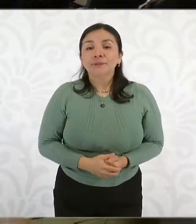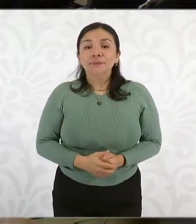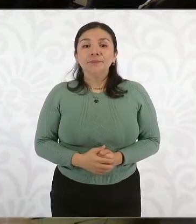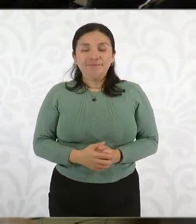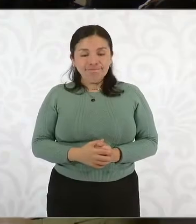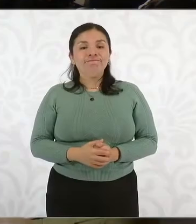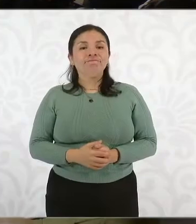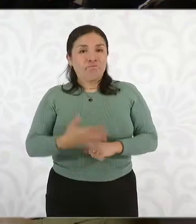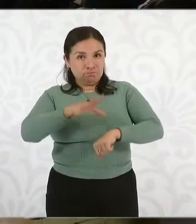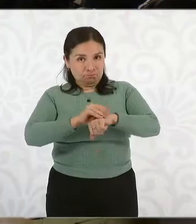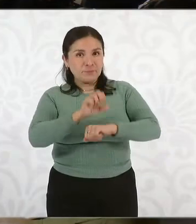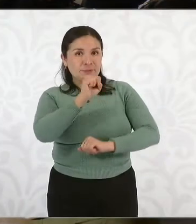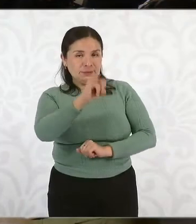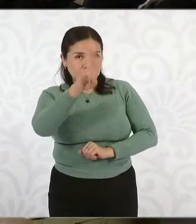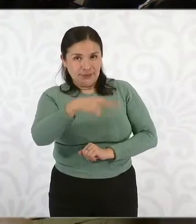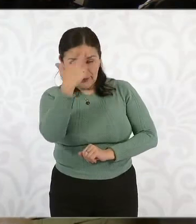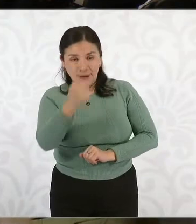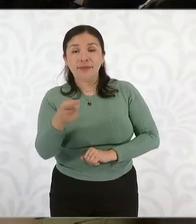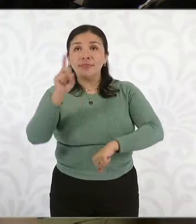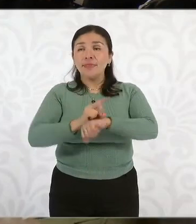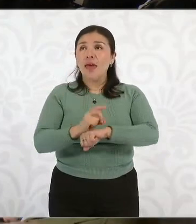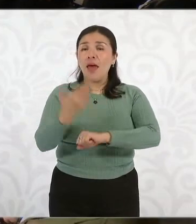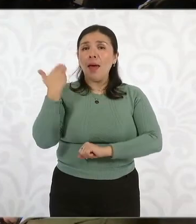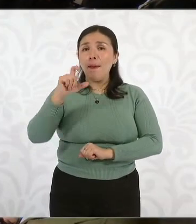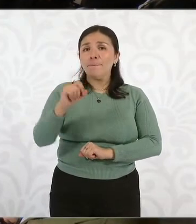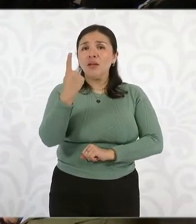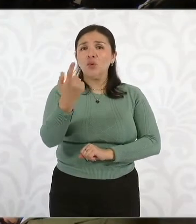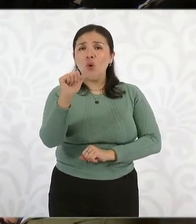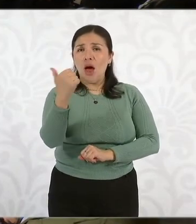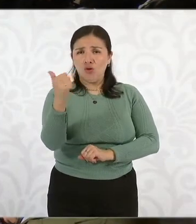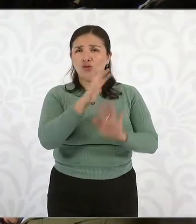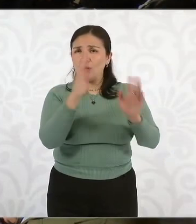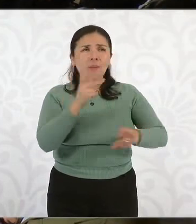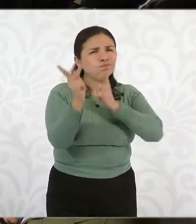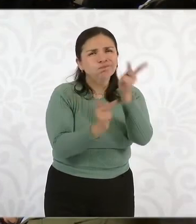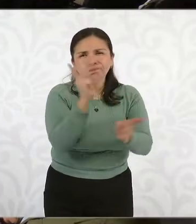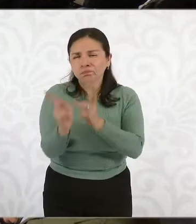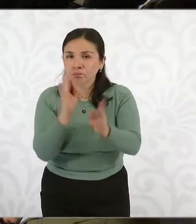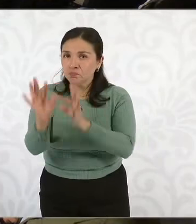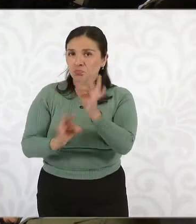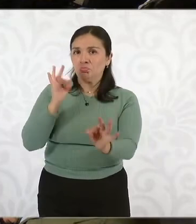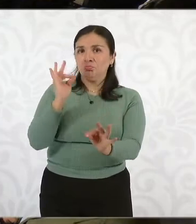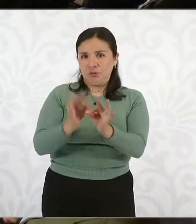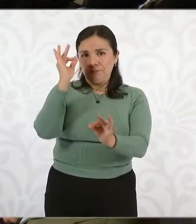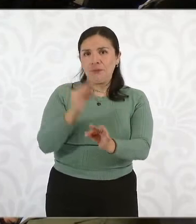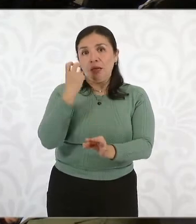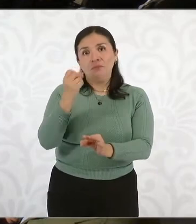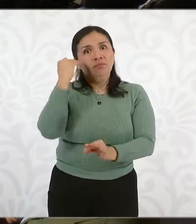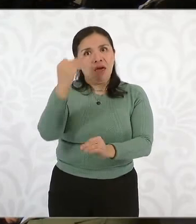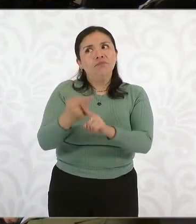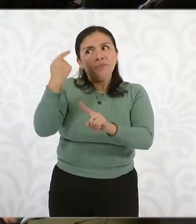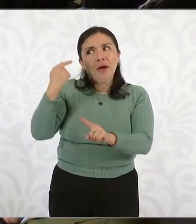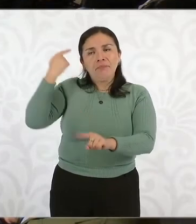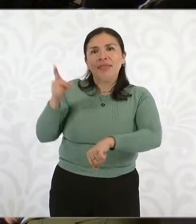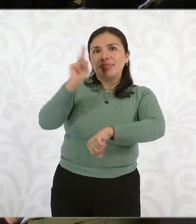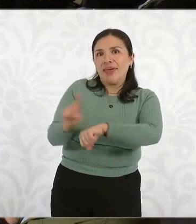Con su permiso, presidente, en efecto, bueno, el 21 de agosto concluyó esta consulta pública que duró varios